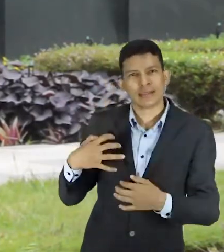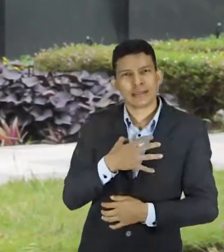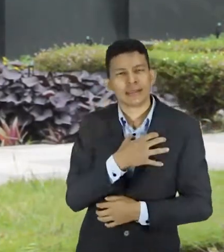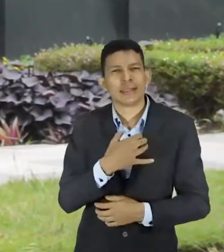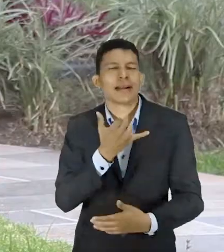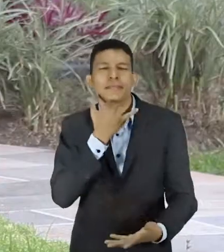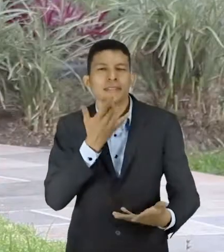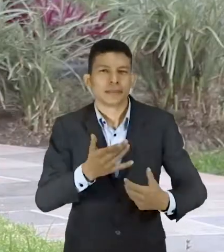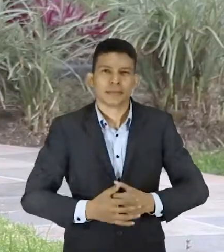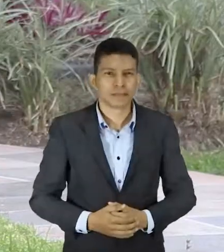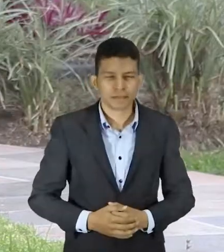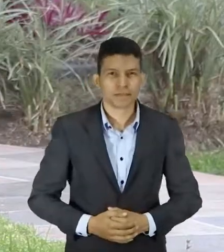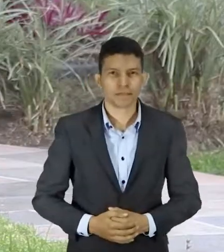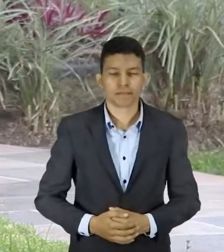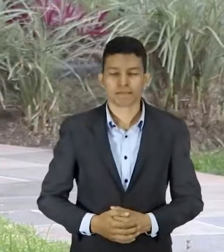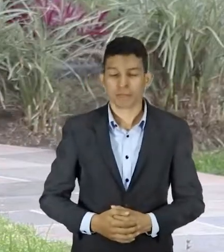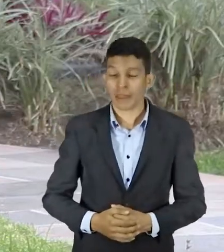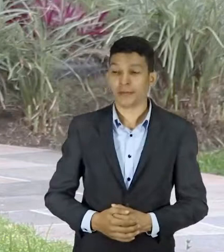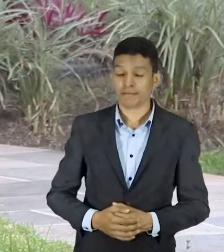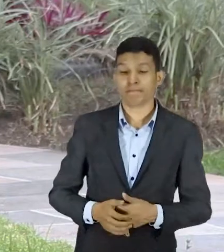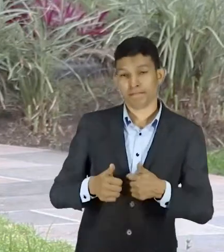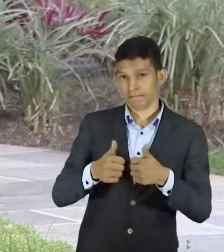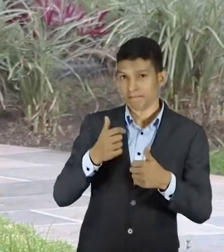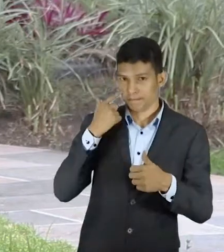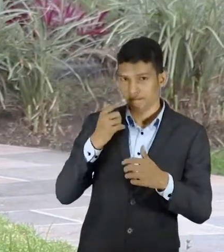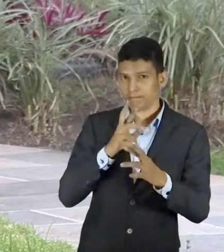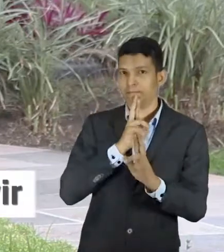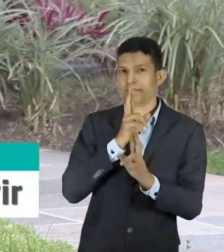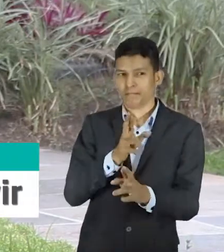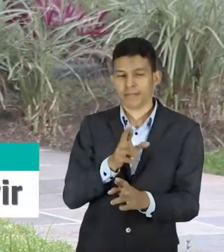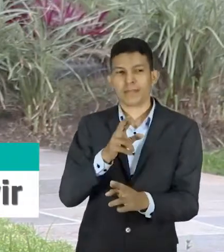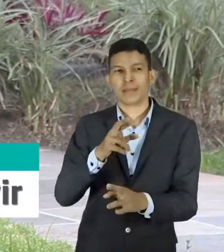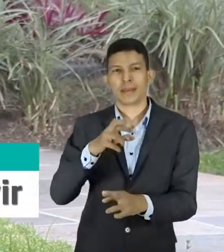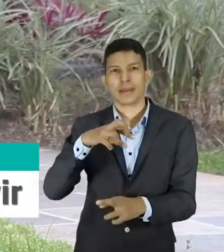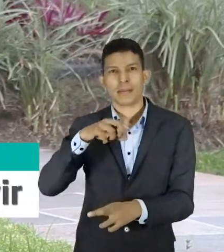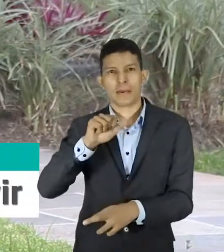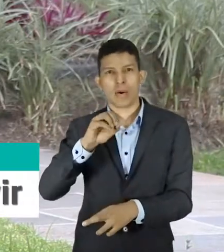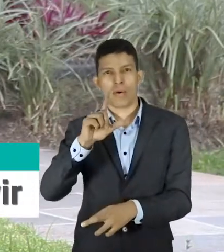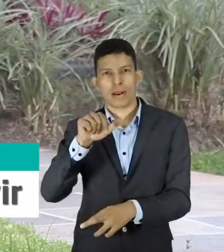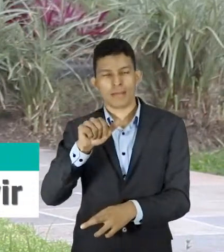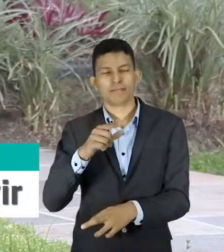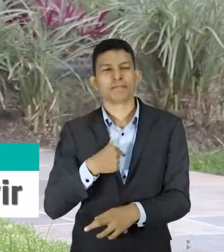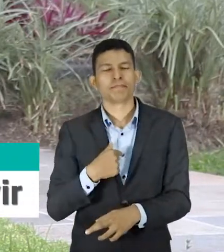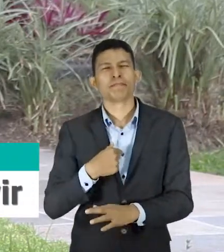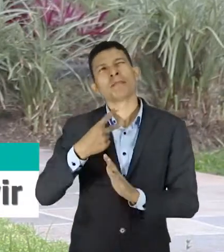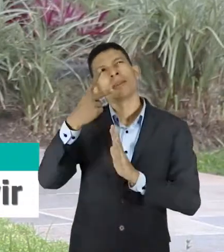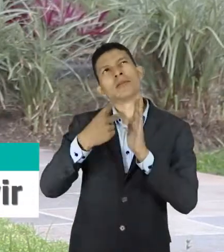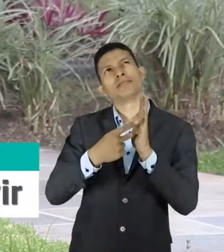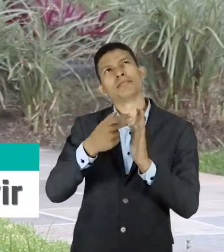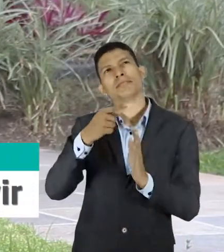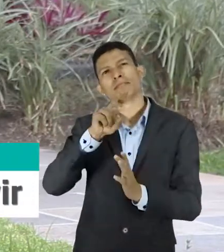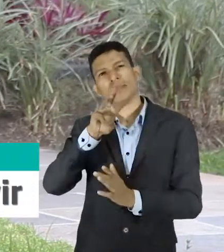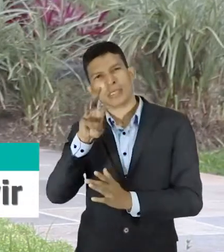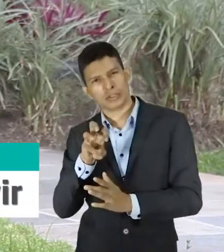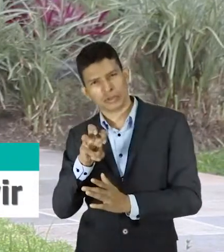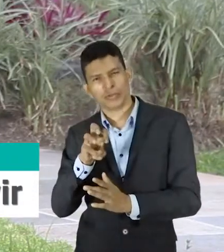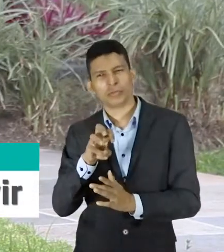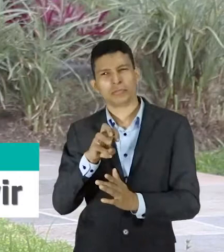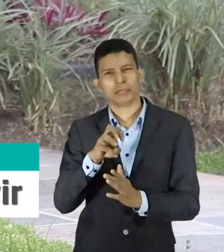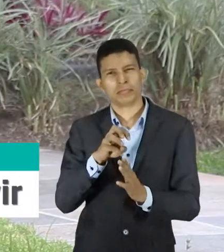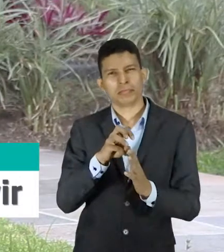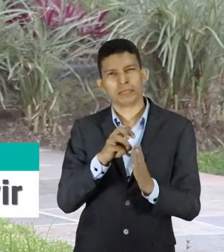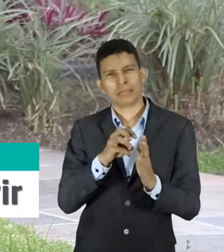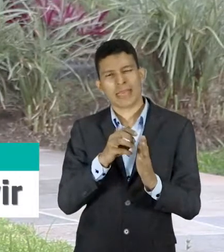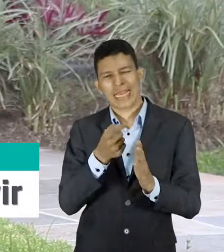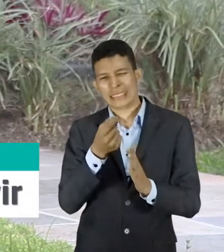de cáncer? Bueno, Paola, déjame contarte. En el 2018, a finales